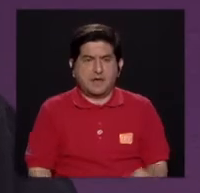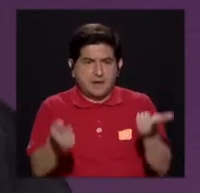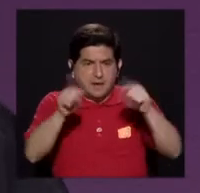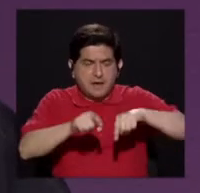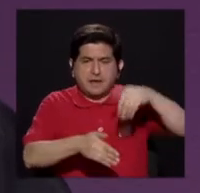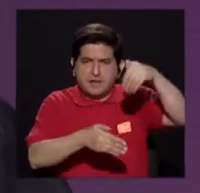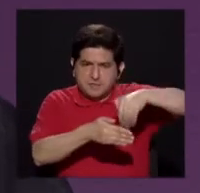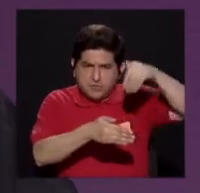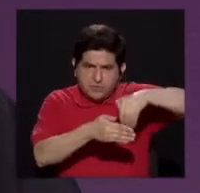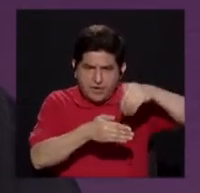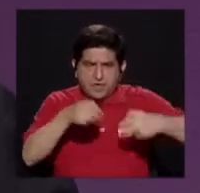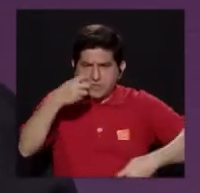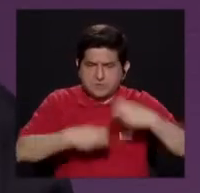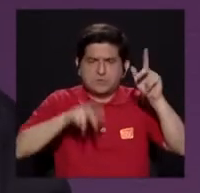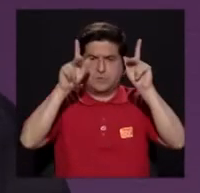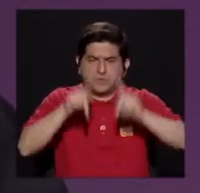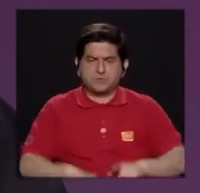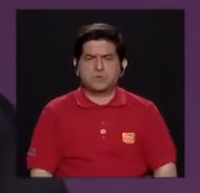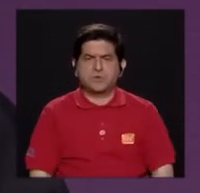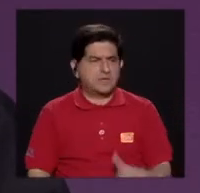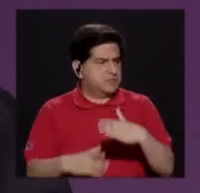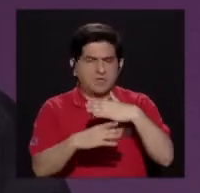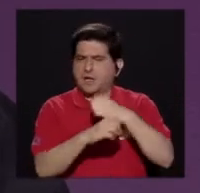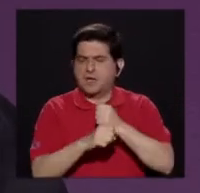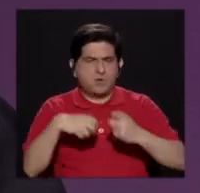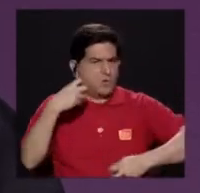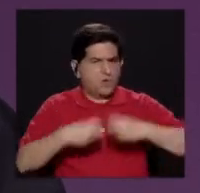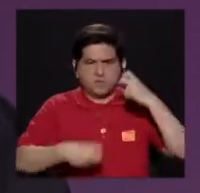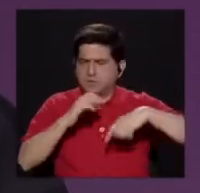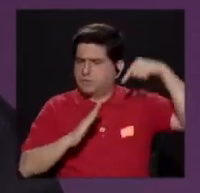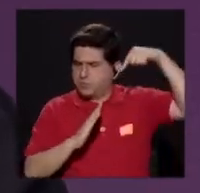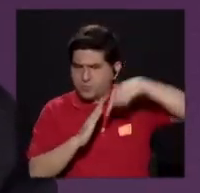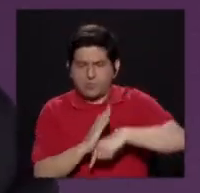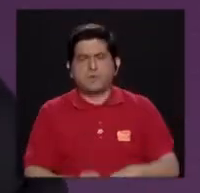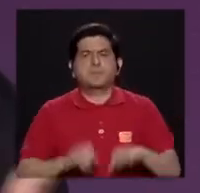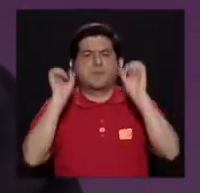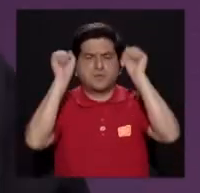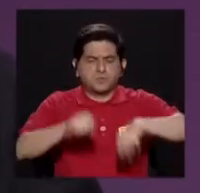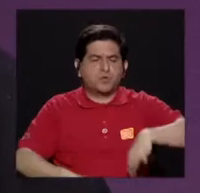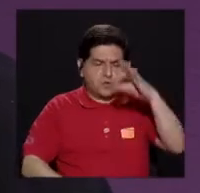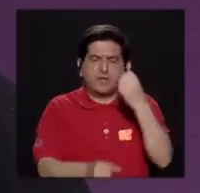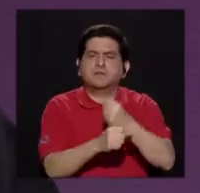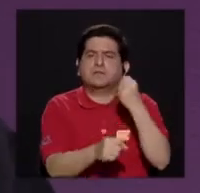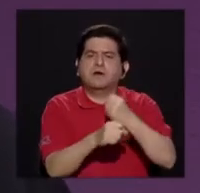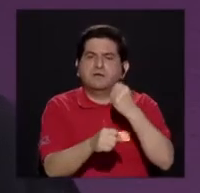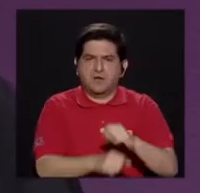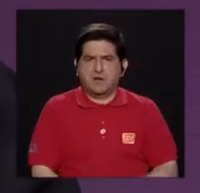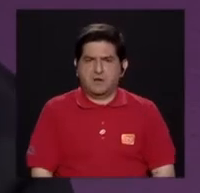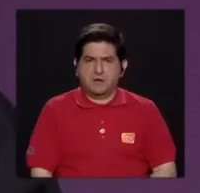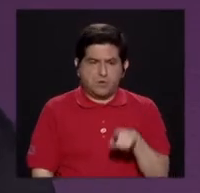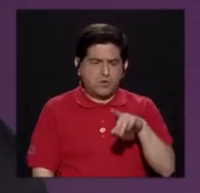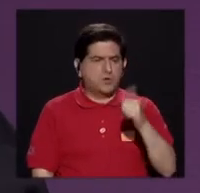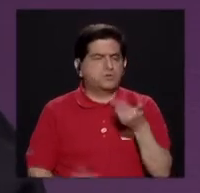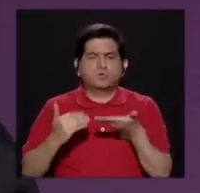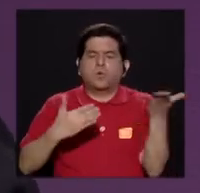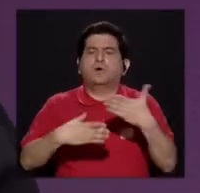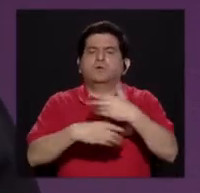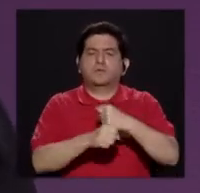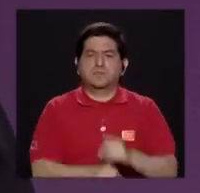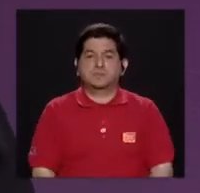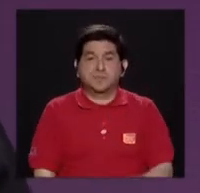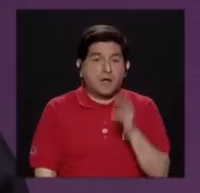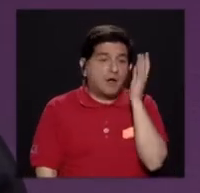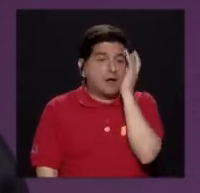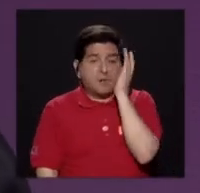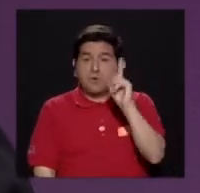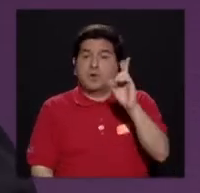de delictivo de las personas cuando no habían cometido delitos muy serios, ¿verdad?, para que pudieran encontrar trabajo y para que pudieran hacer otras cosas. La